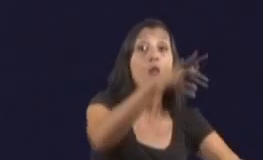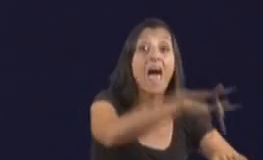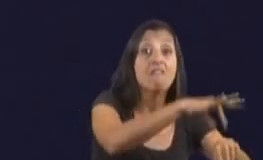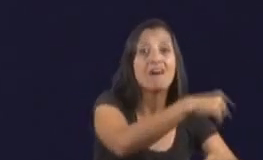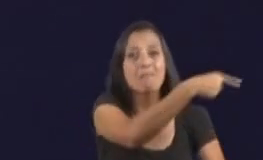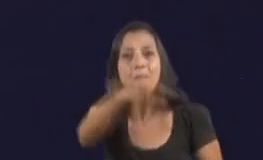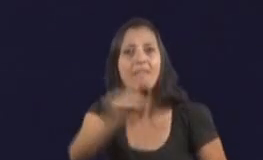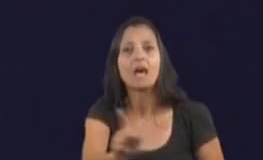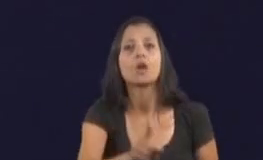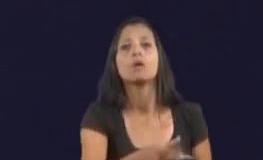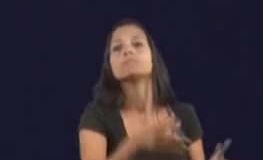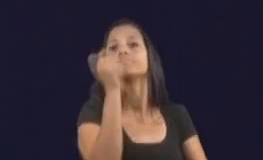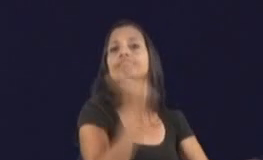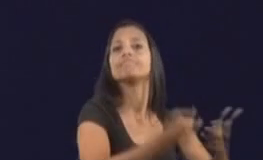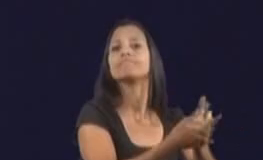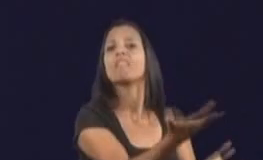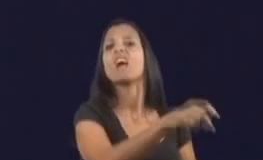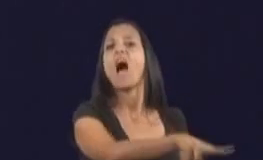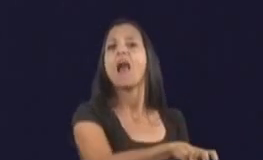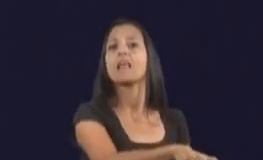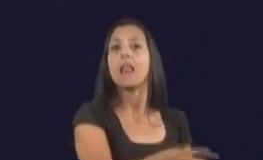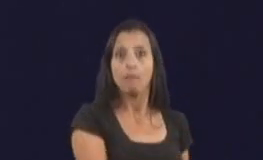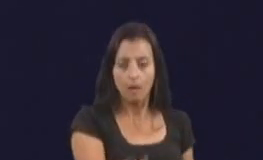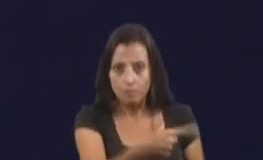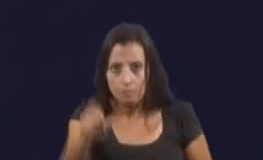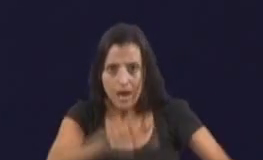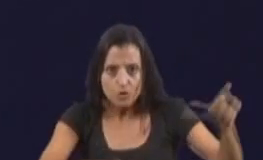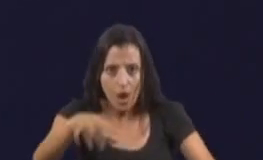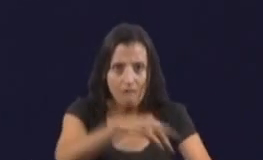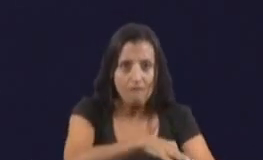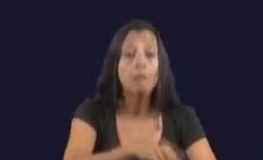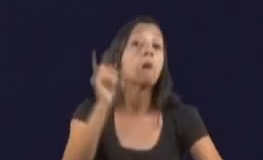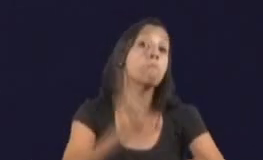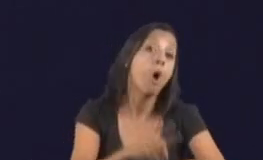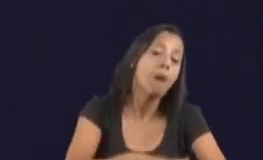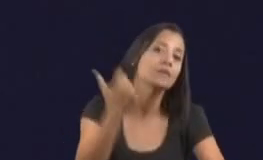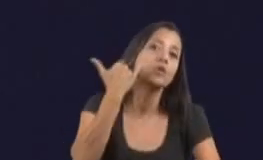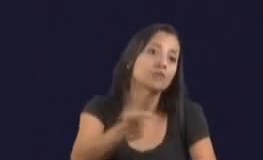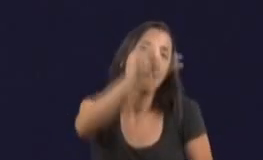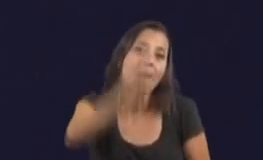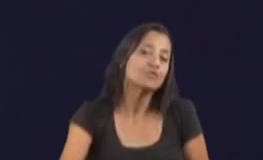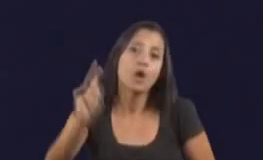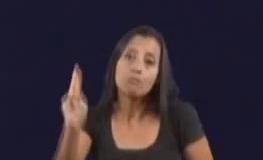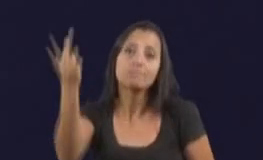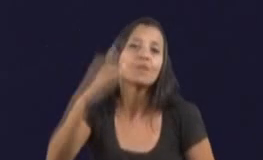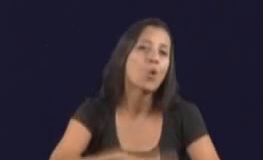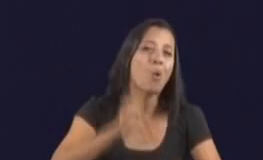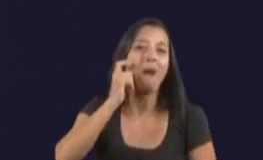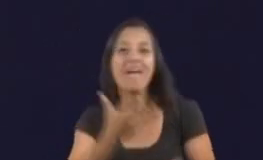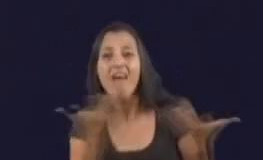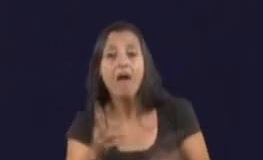pacientes. Una vez que estos fallecían, por su avanzada edad, obviamente, no por su enfermedad,